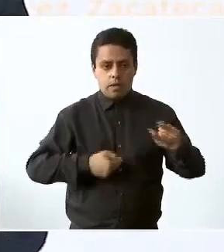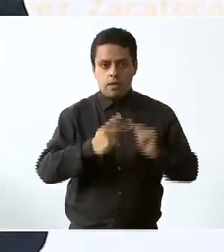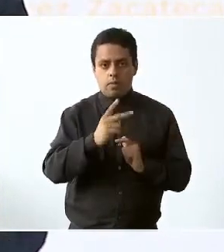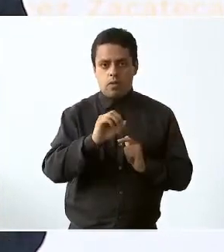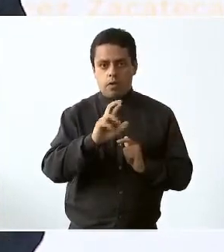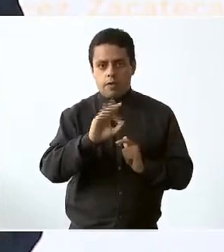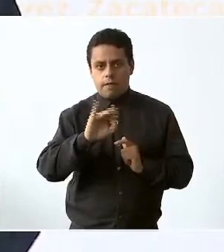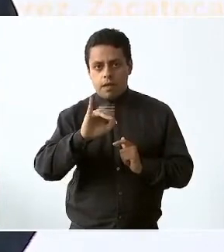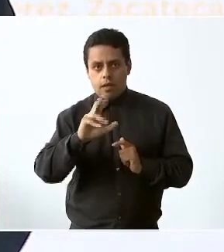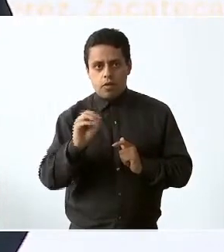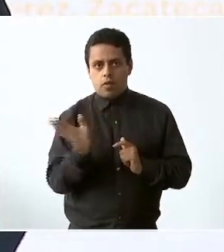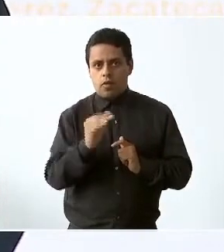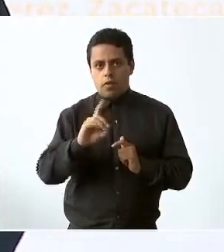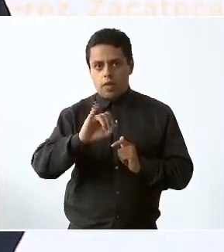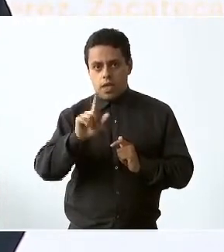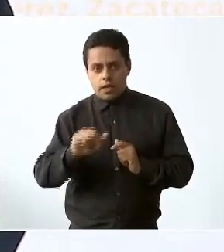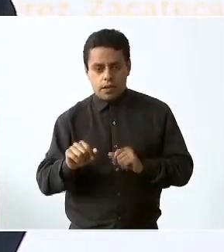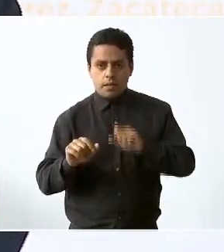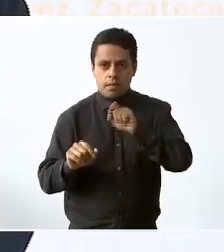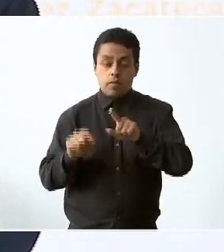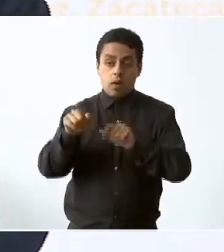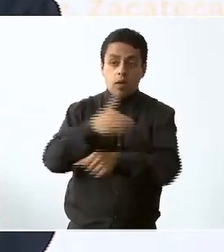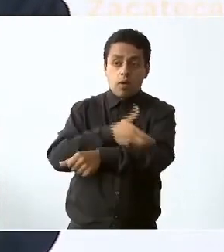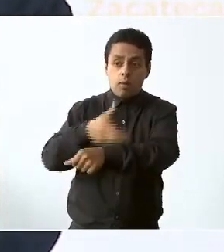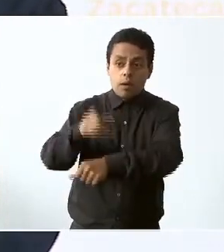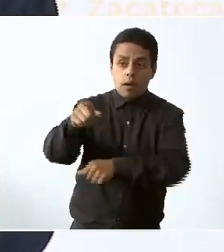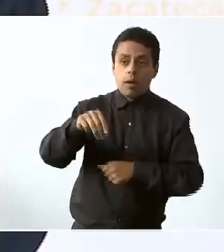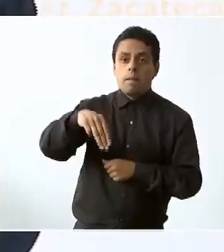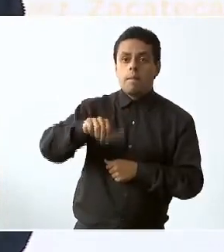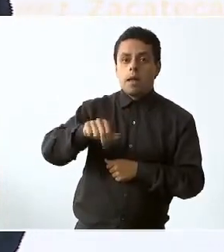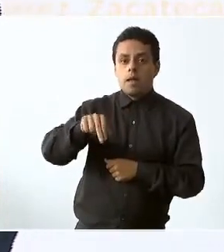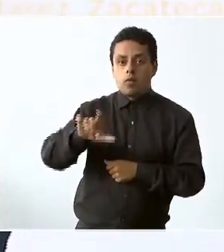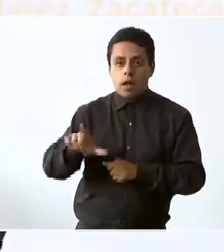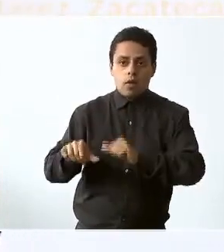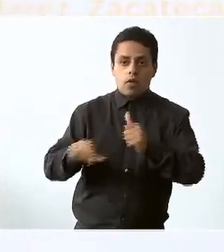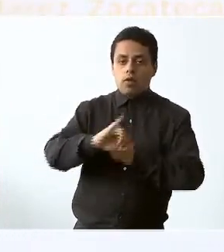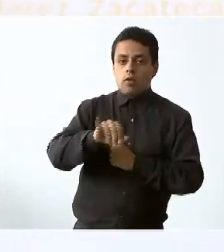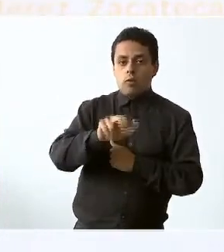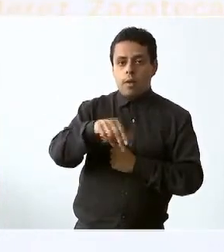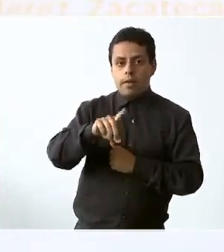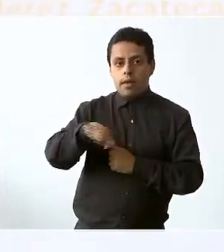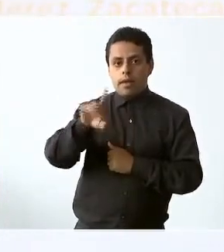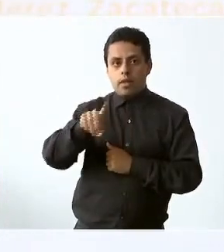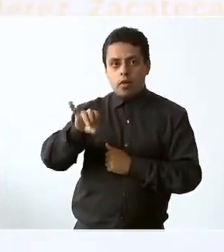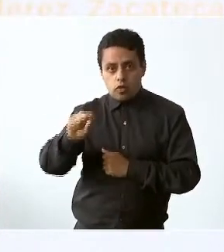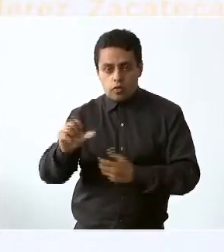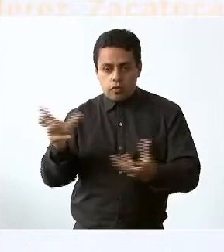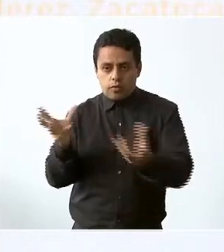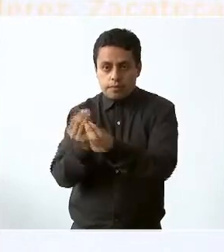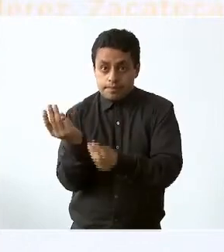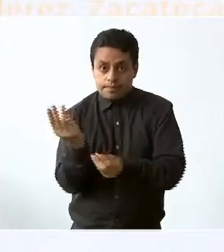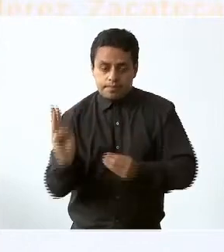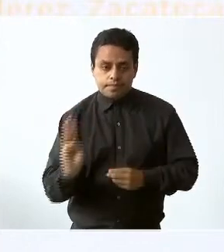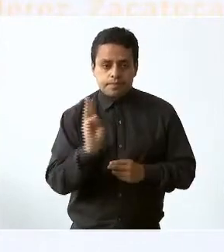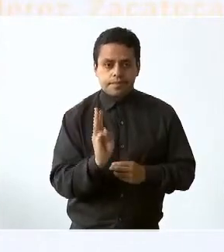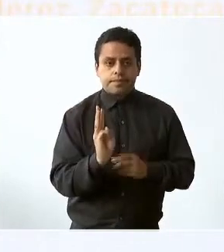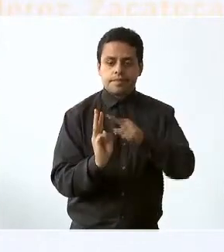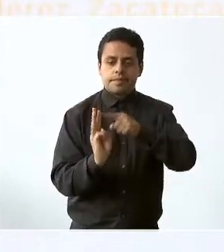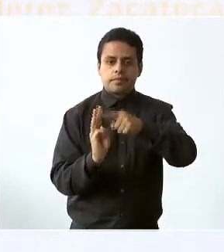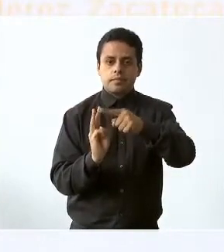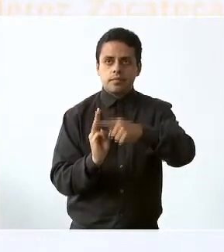junto con Manuel Gutiérrez Nájera y Juan de Dios Pesa, formó parte de la llamada